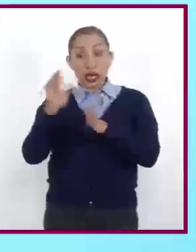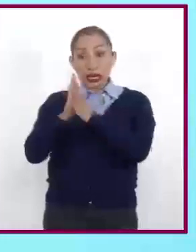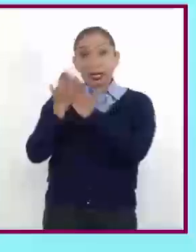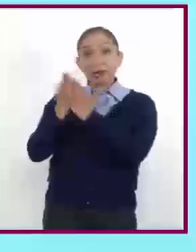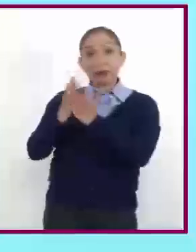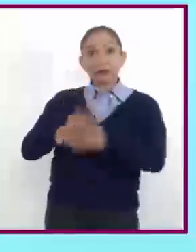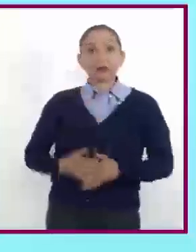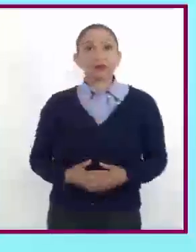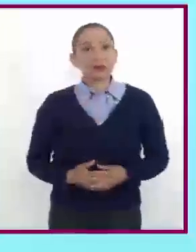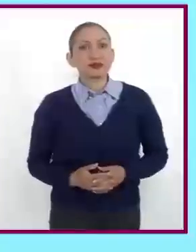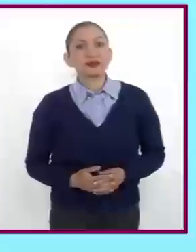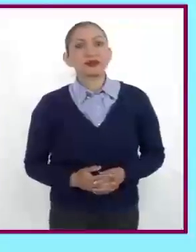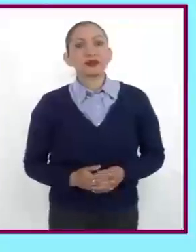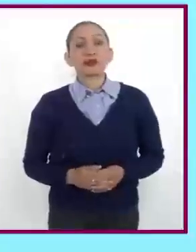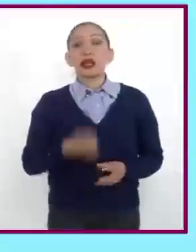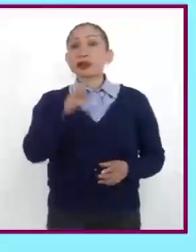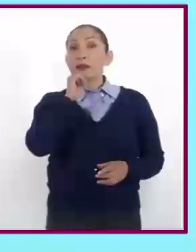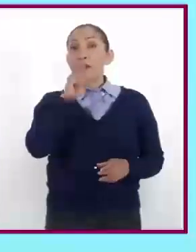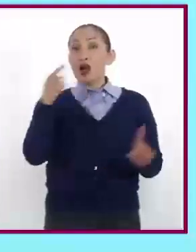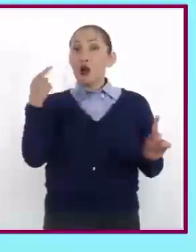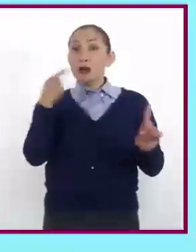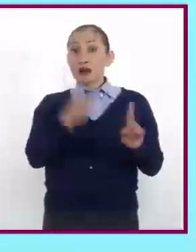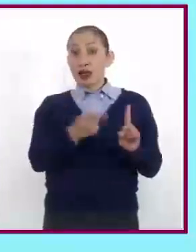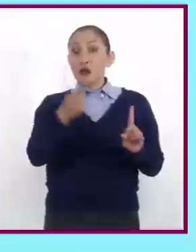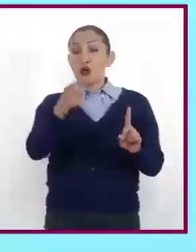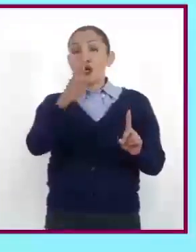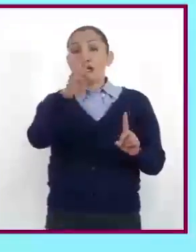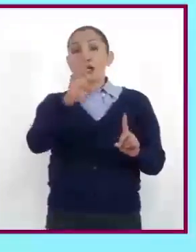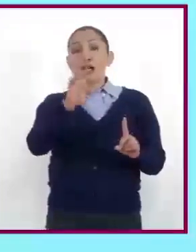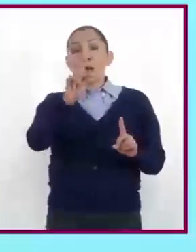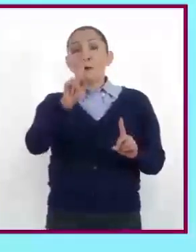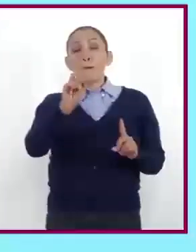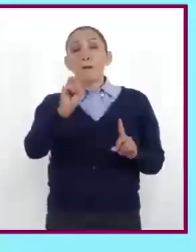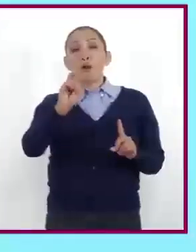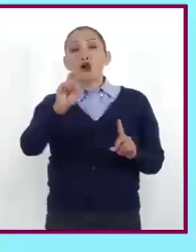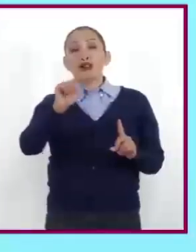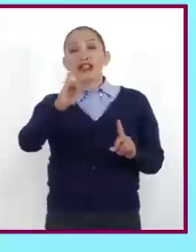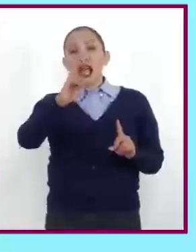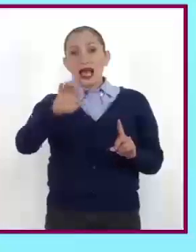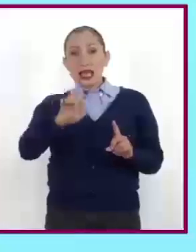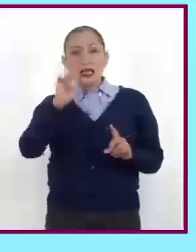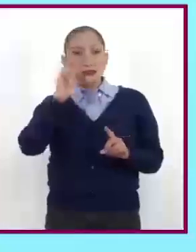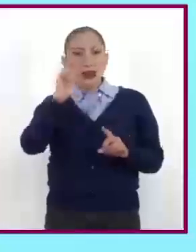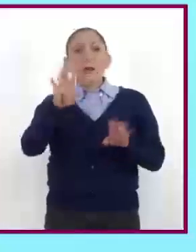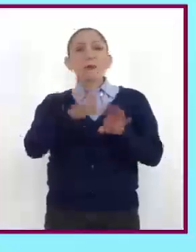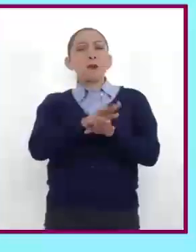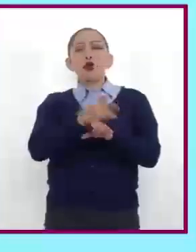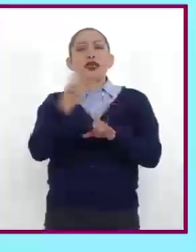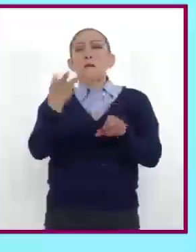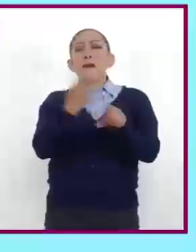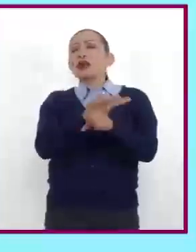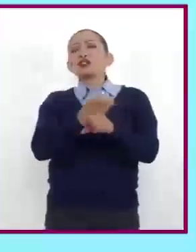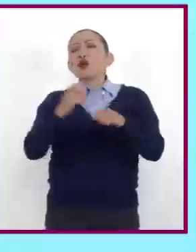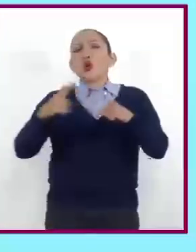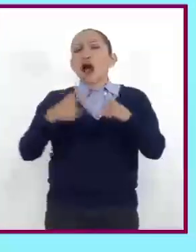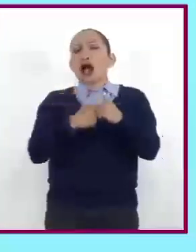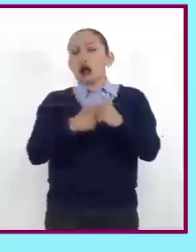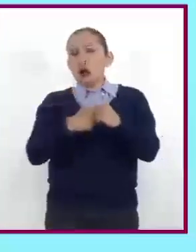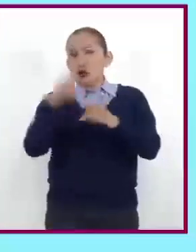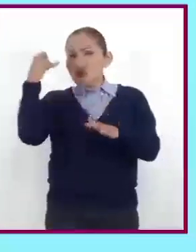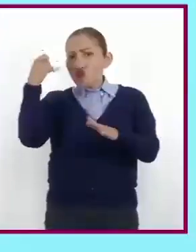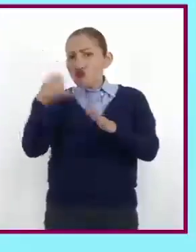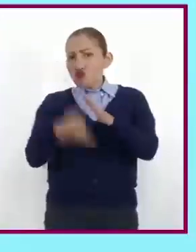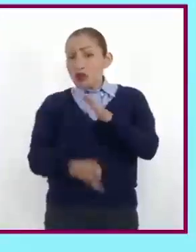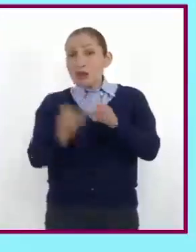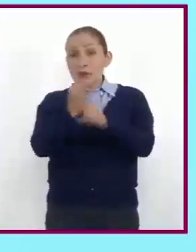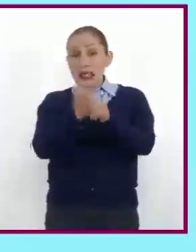literarios. Debido a que el propósito de un reportaje es ahondar en las causas de un hecho y su contexto,